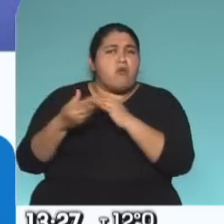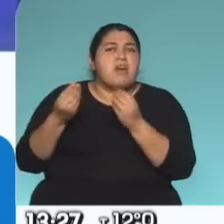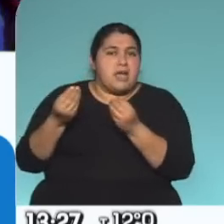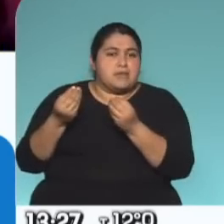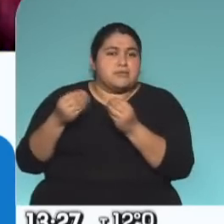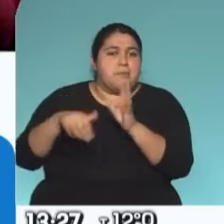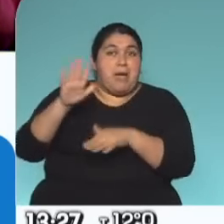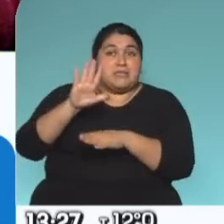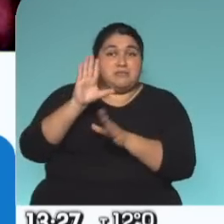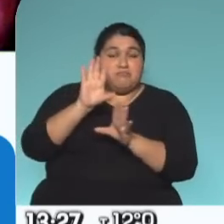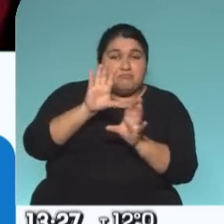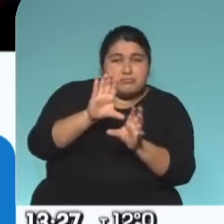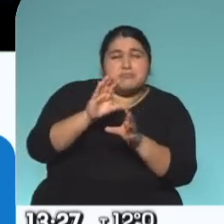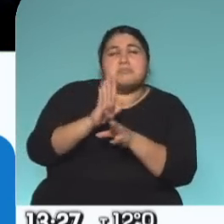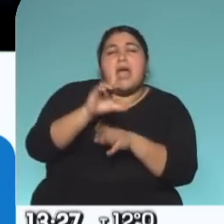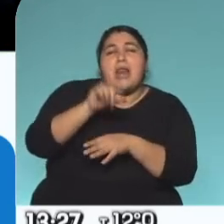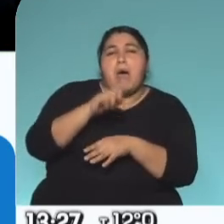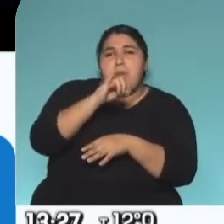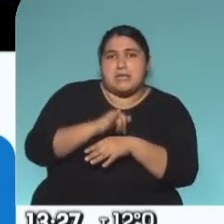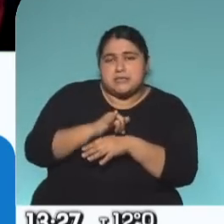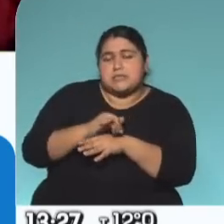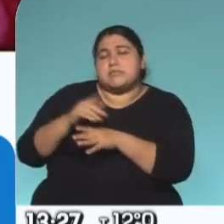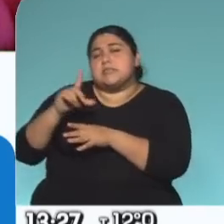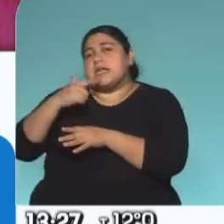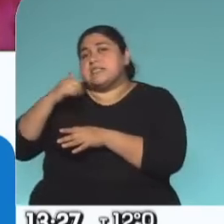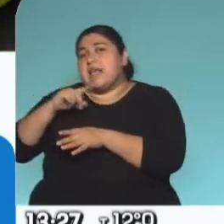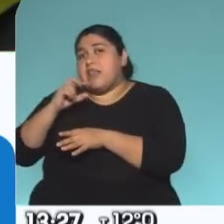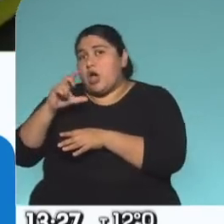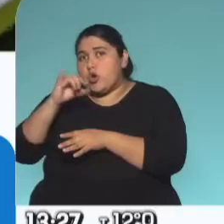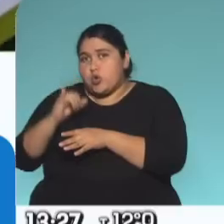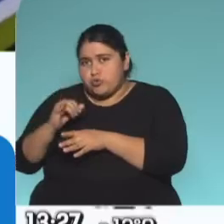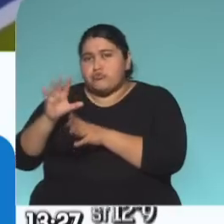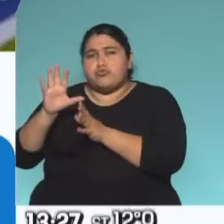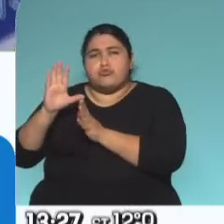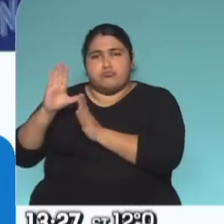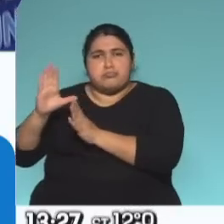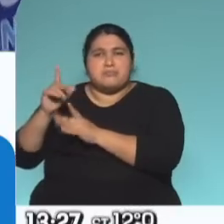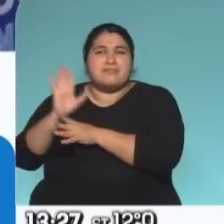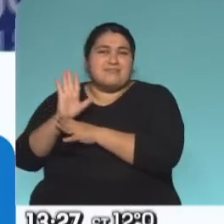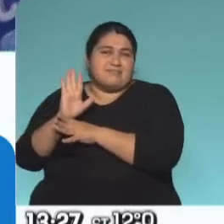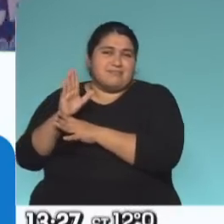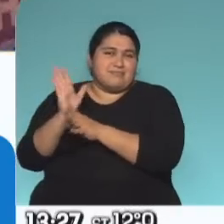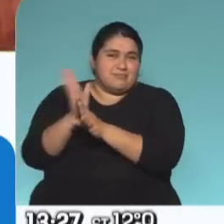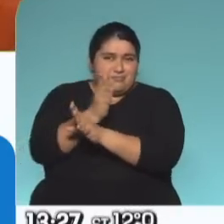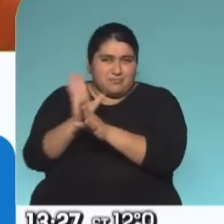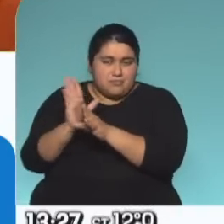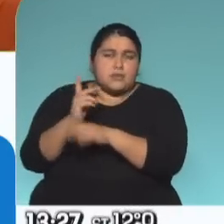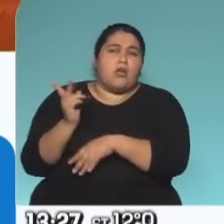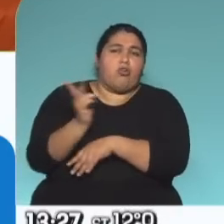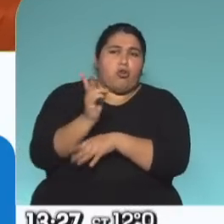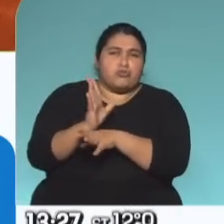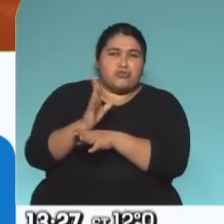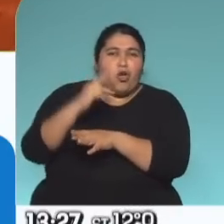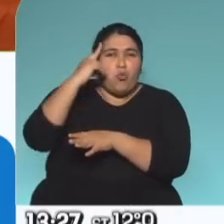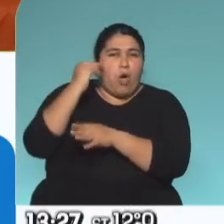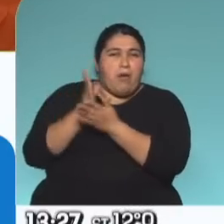concentrada en La Paz y en Santa Cruz, ¿no? Que son plazas decisivas, 2 de los 9